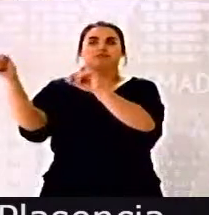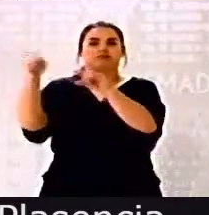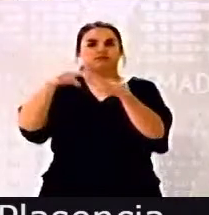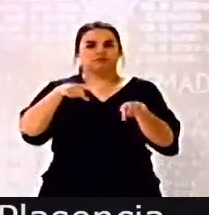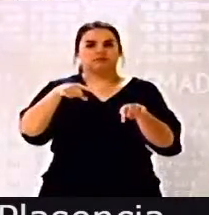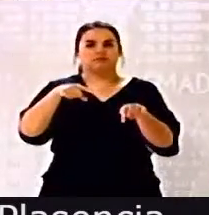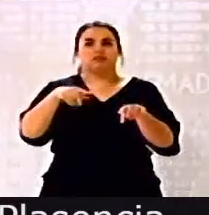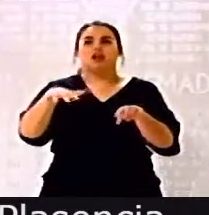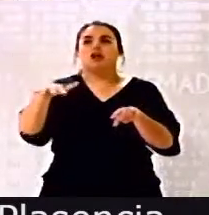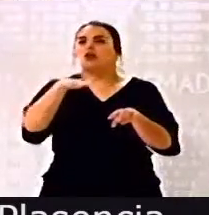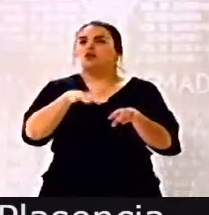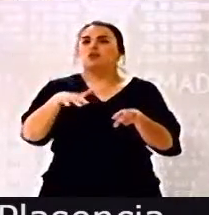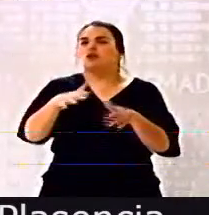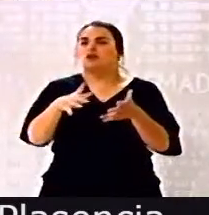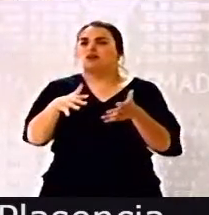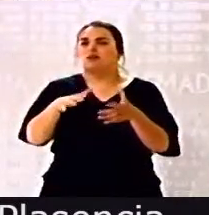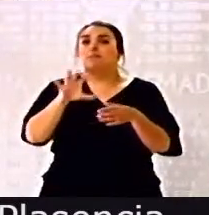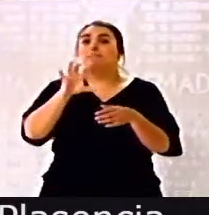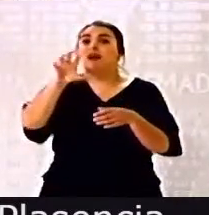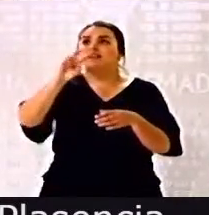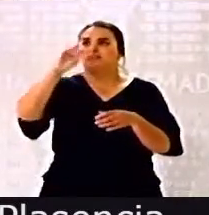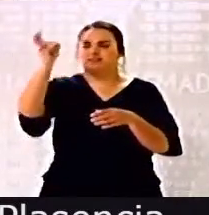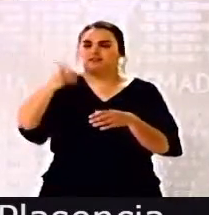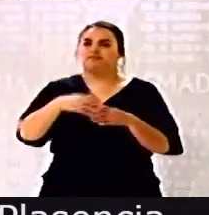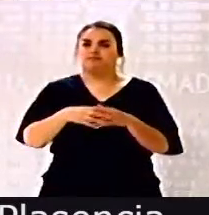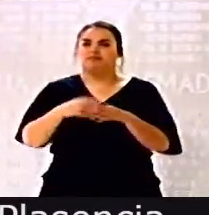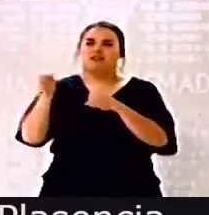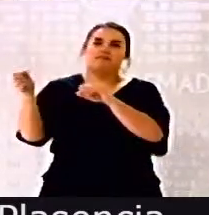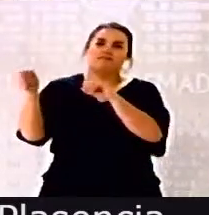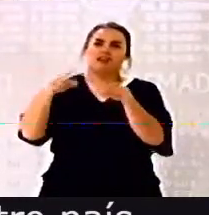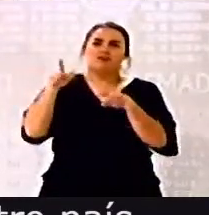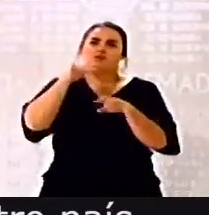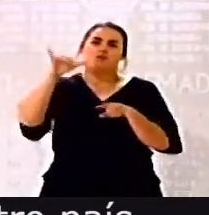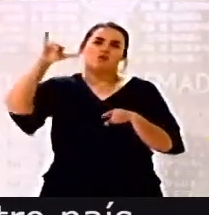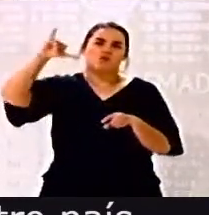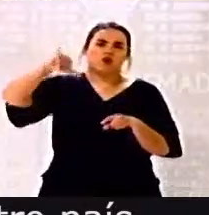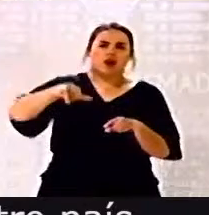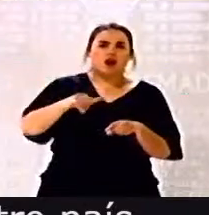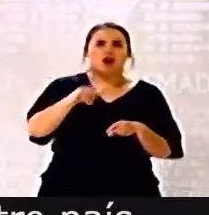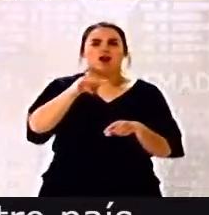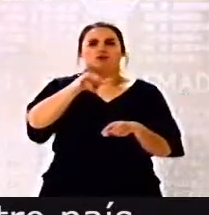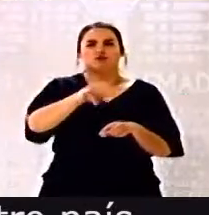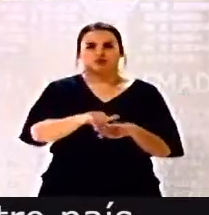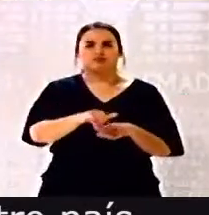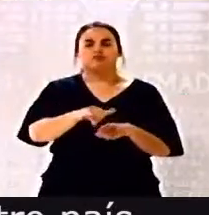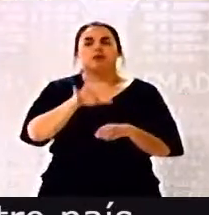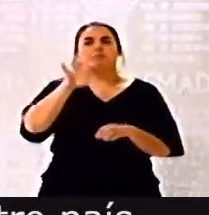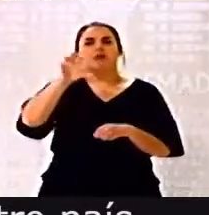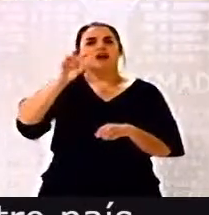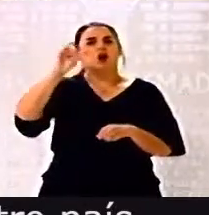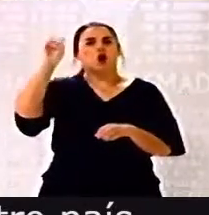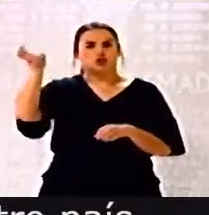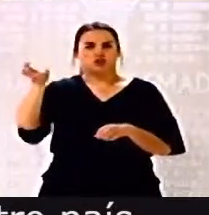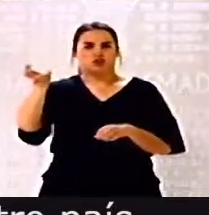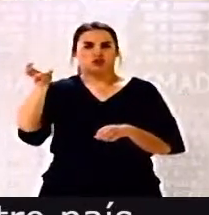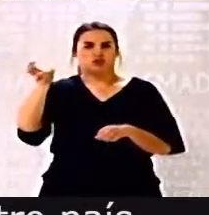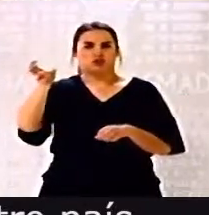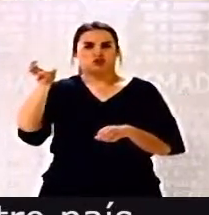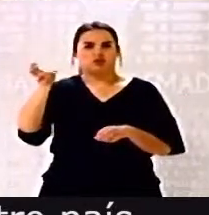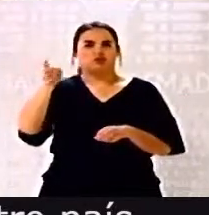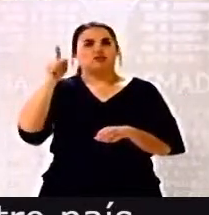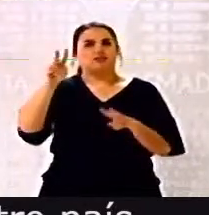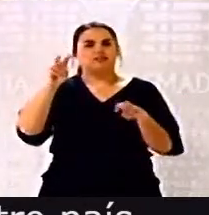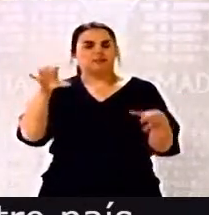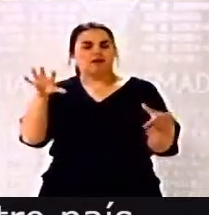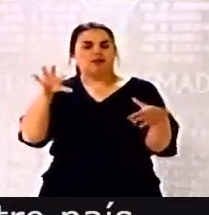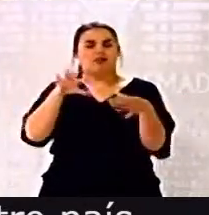en este caso desde otro país. Venía de un vuelo de otro país con